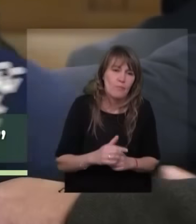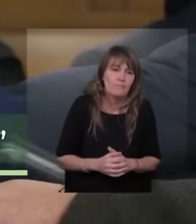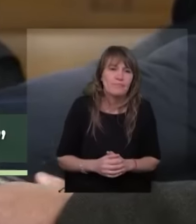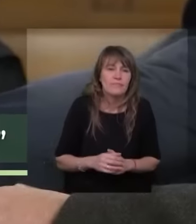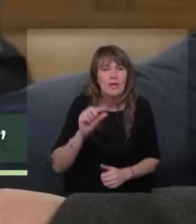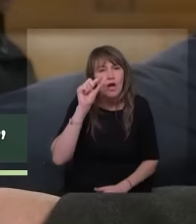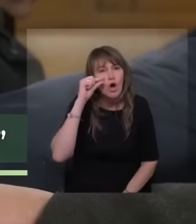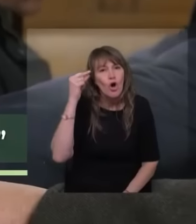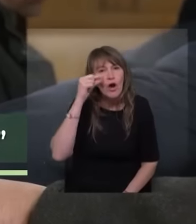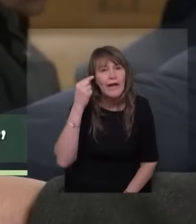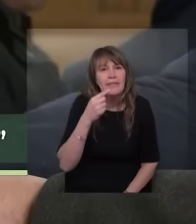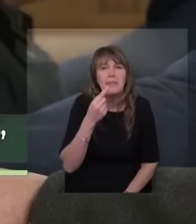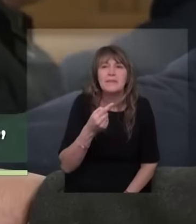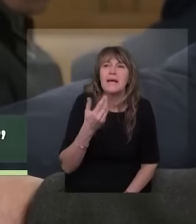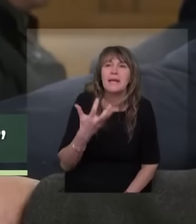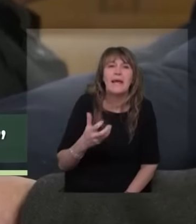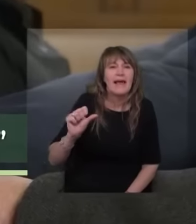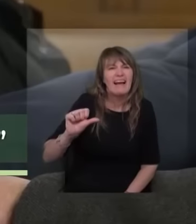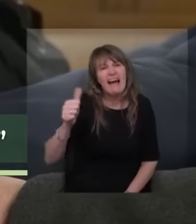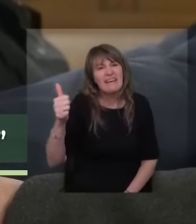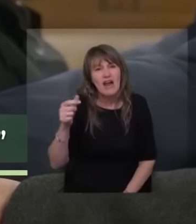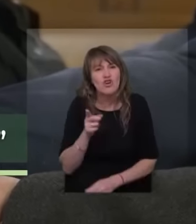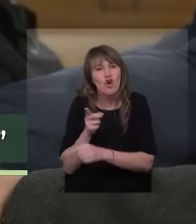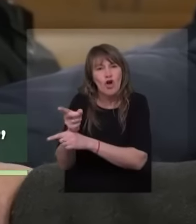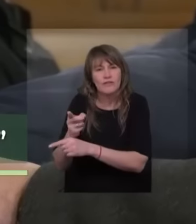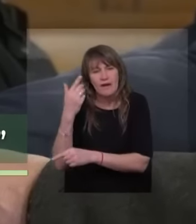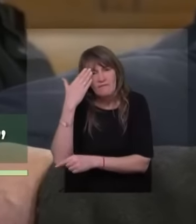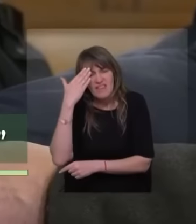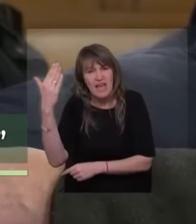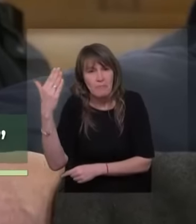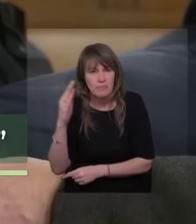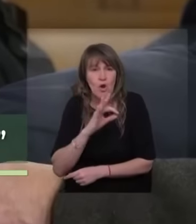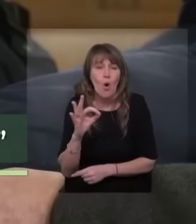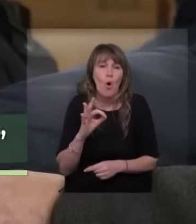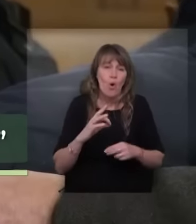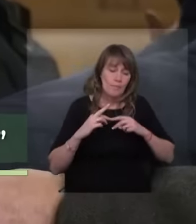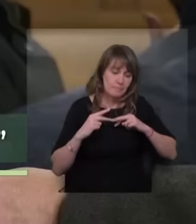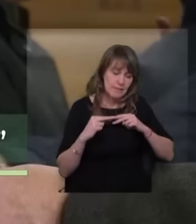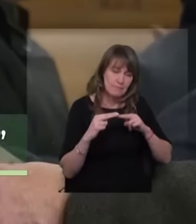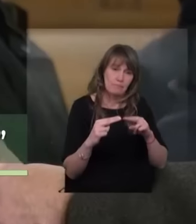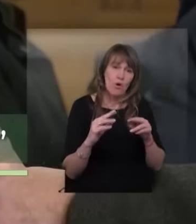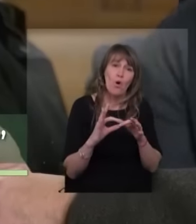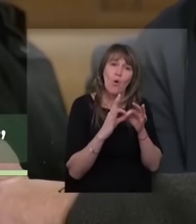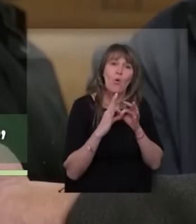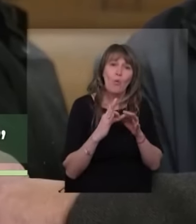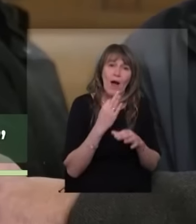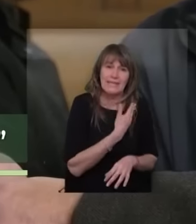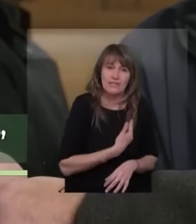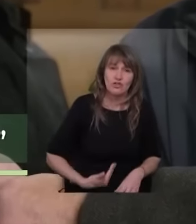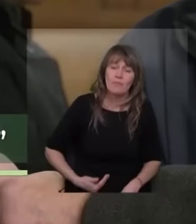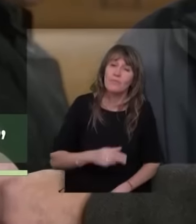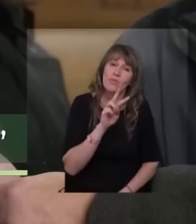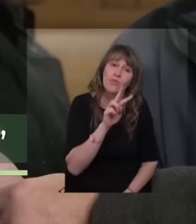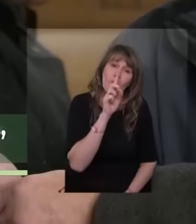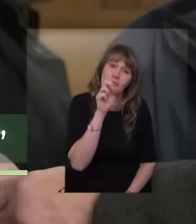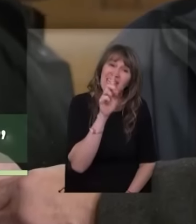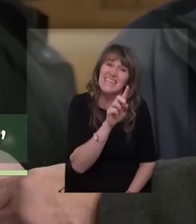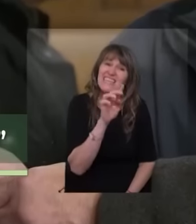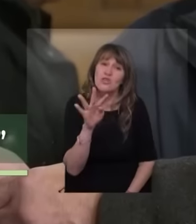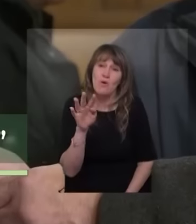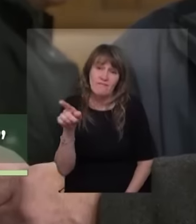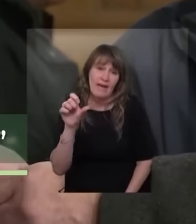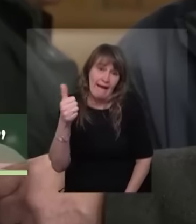ganarle al frente amplio y no es sigamos con la coalición y sigamos haciendo lo lo que hace la coalición porque una cosa era 19 cuando había que ganarle al frente amplio que estaba en